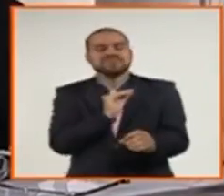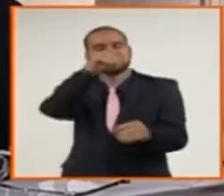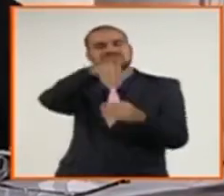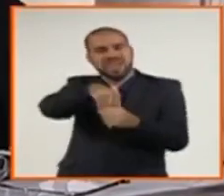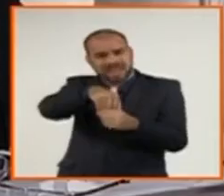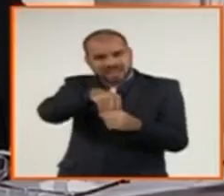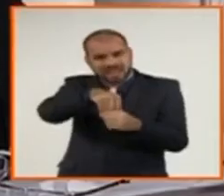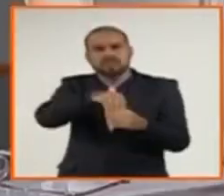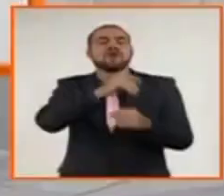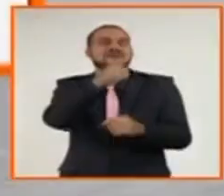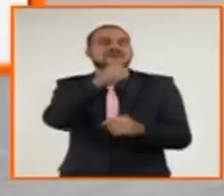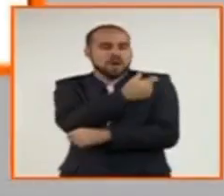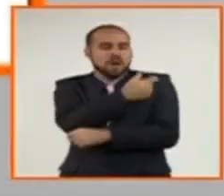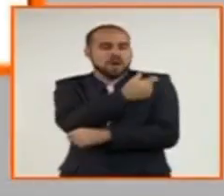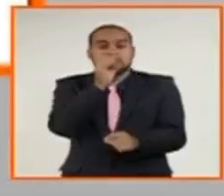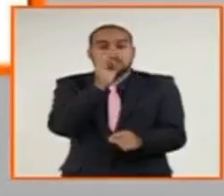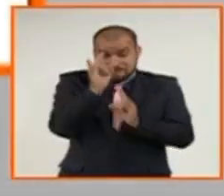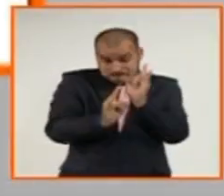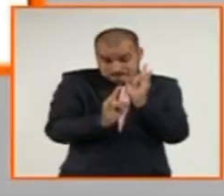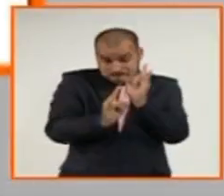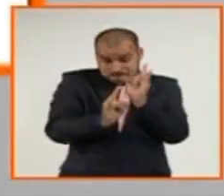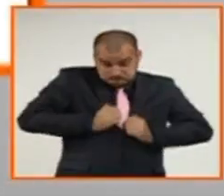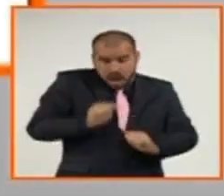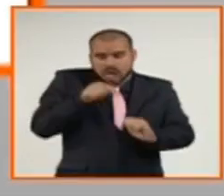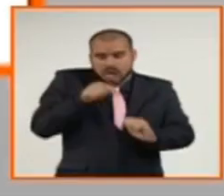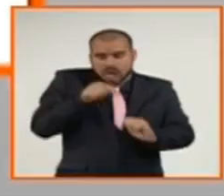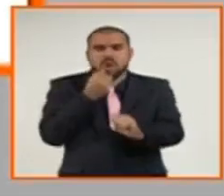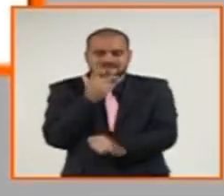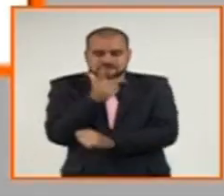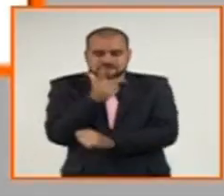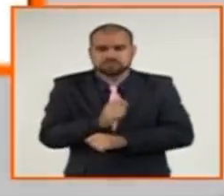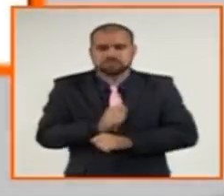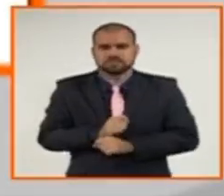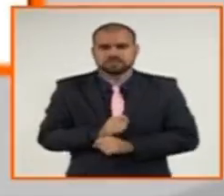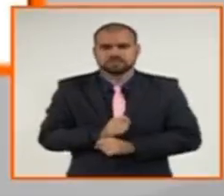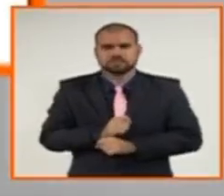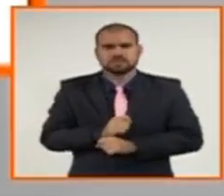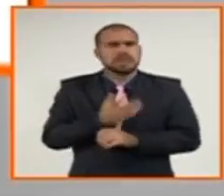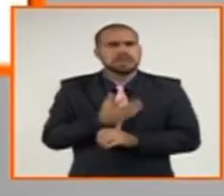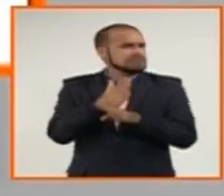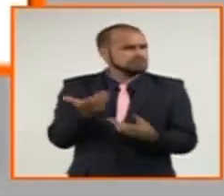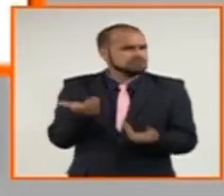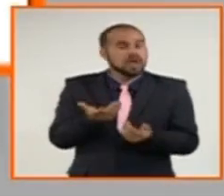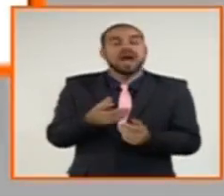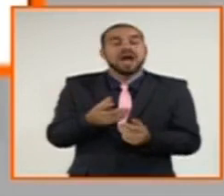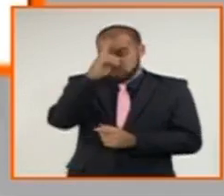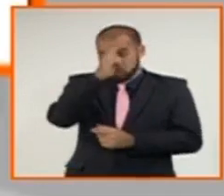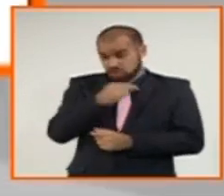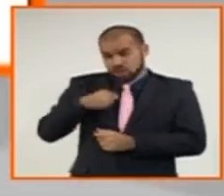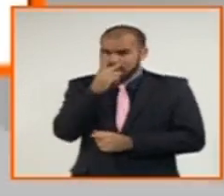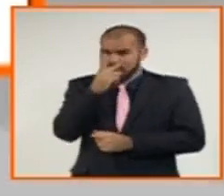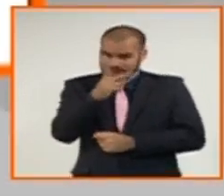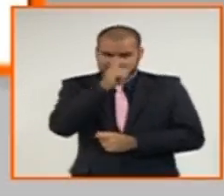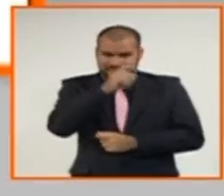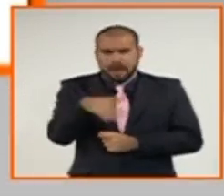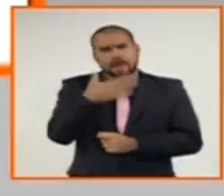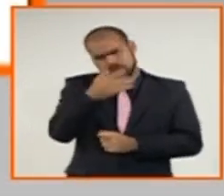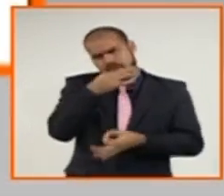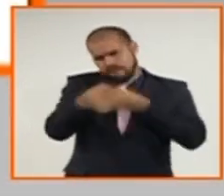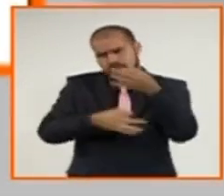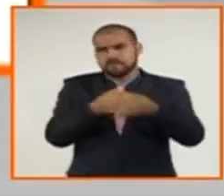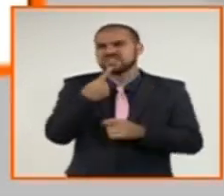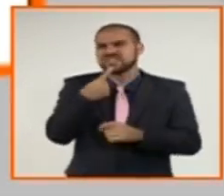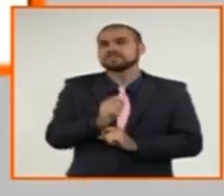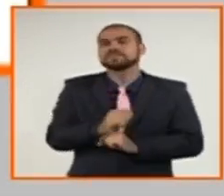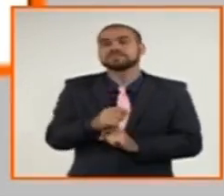de vida. ¿Qué quiere decir esto? Bueno, esto los pediatras lo explican, por supuesto, mejor que yo. Los primeros 1,000 días de vida se consideran que son los